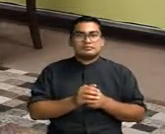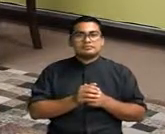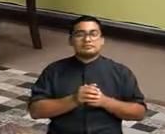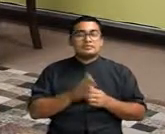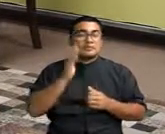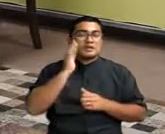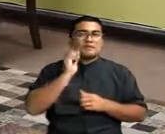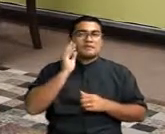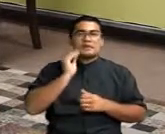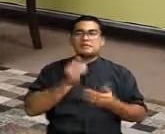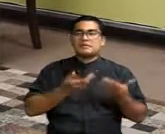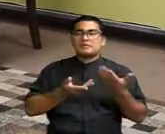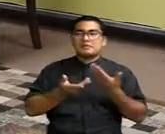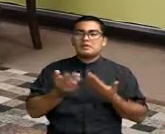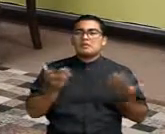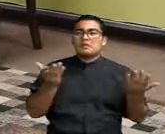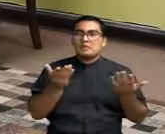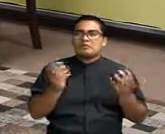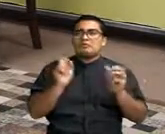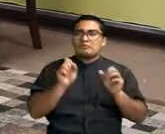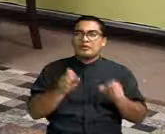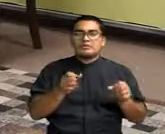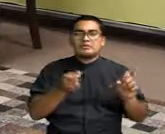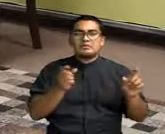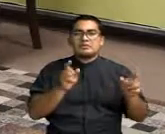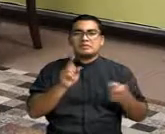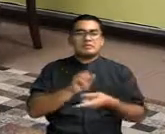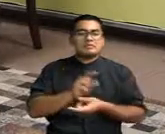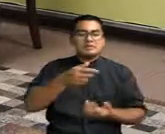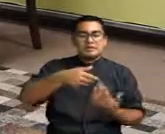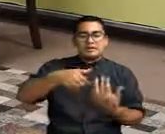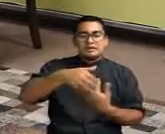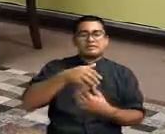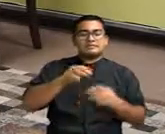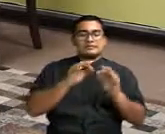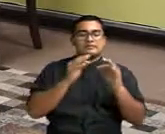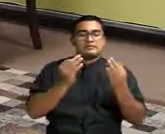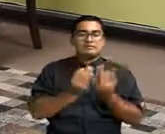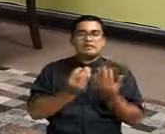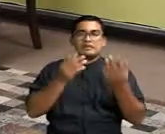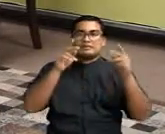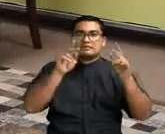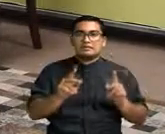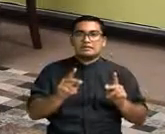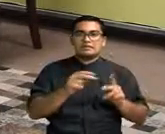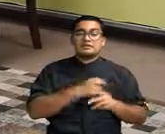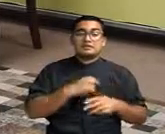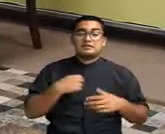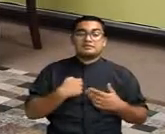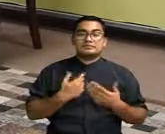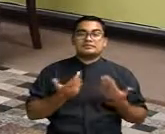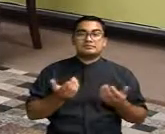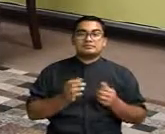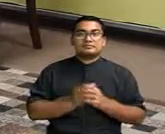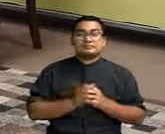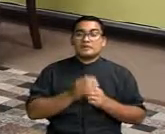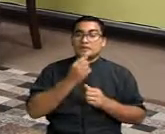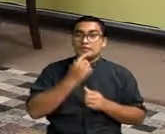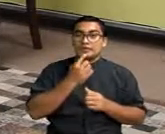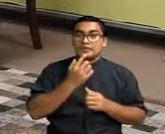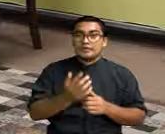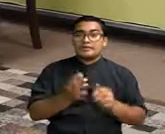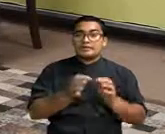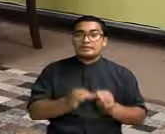comparten experiencias, cómo asimilan, cómo son sus relaciones en la familia, y también están las terapias con los familiares, porque es de vital